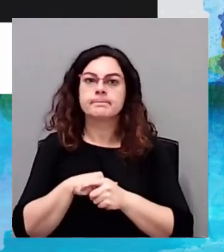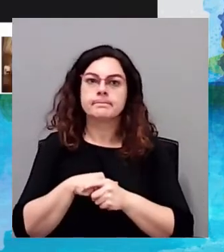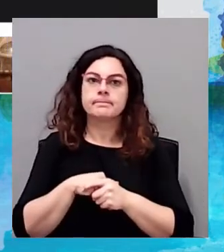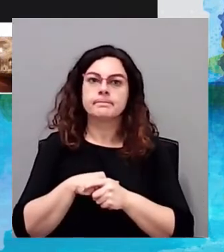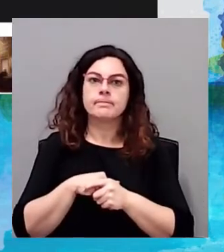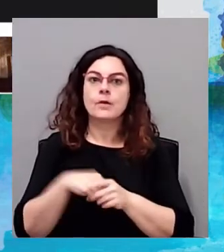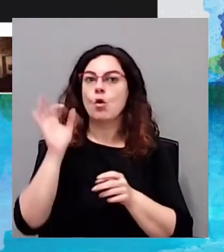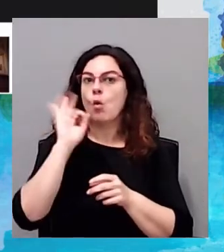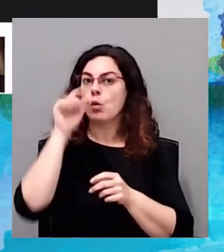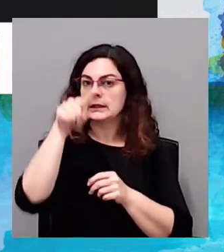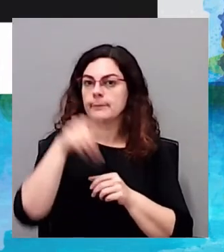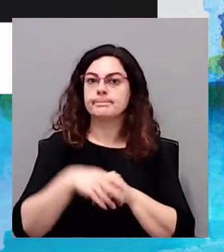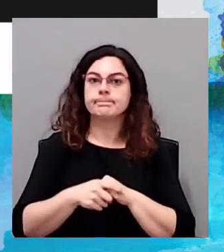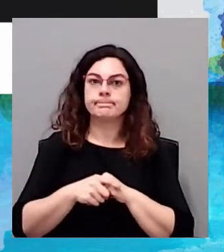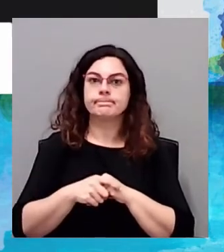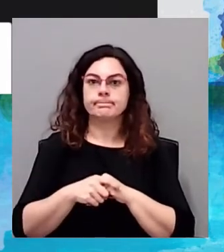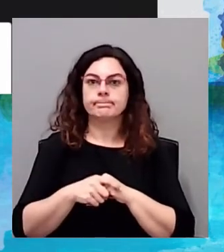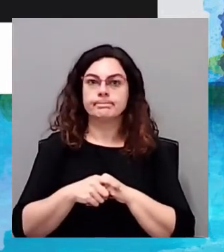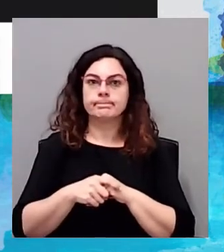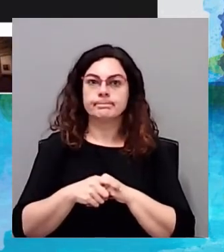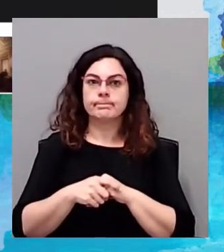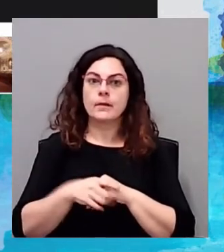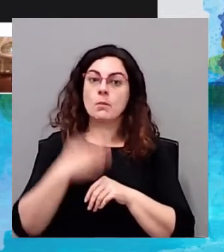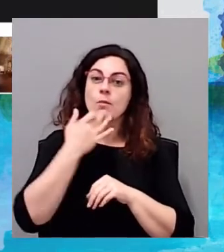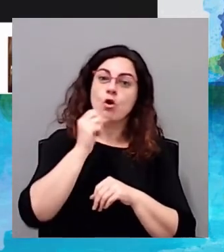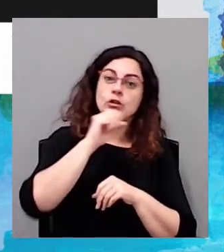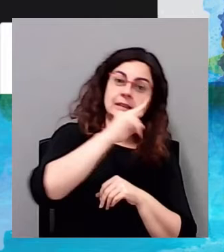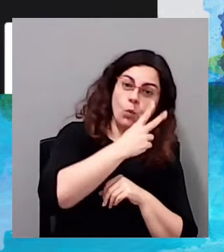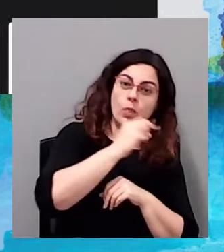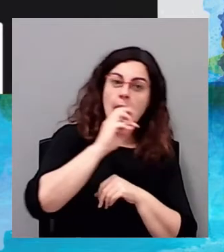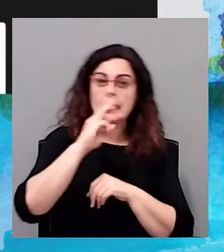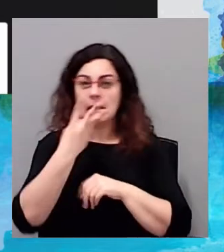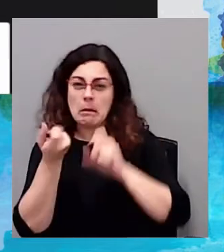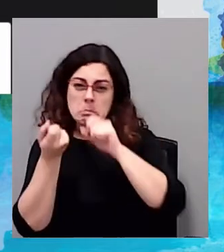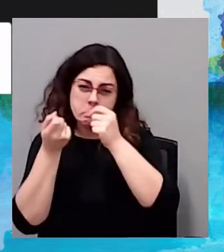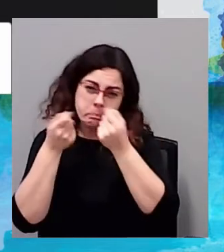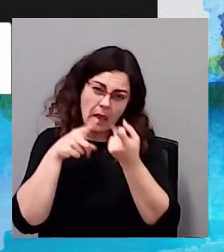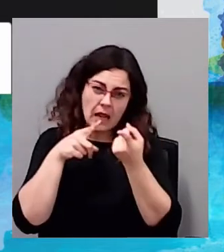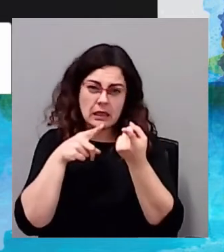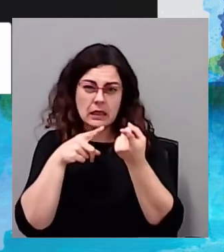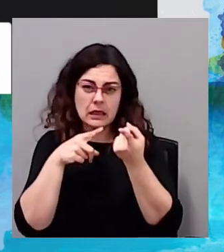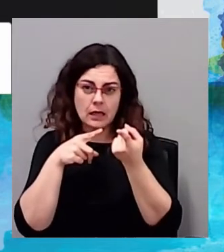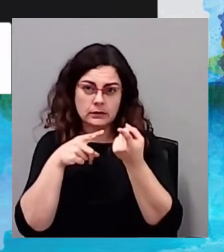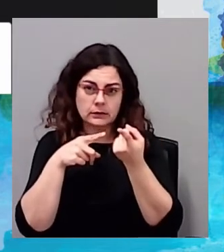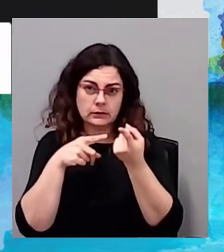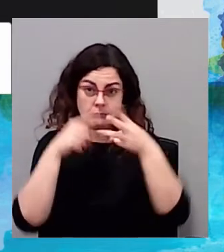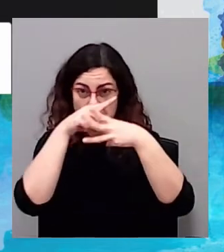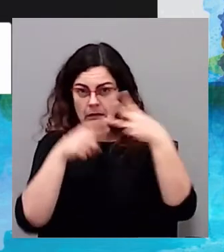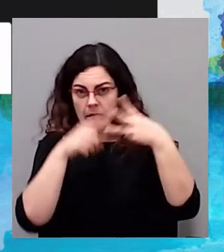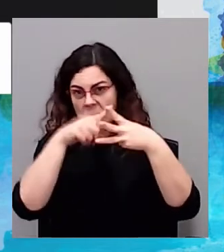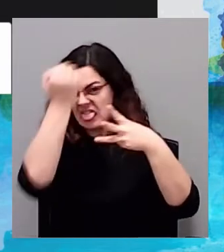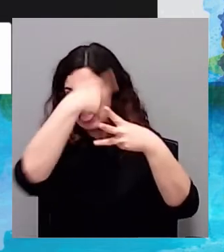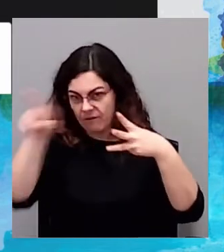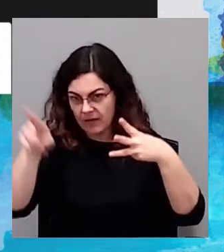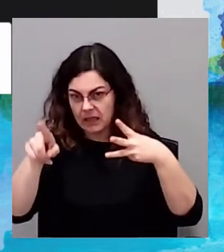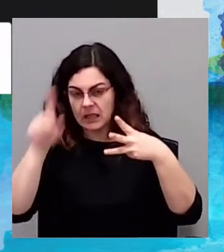o esta. Esta y esta podrían parecer más similares comparadas sobre todo con la primera, pero claro, la